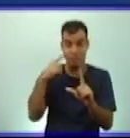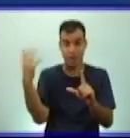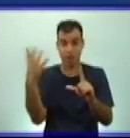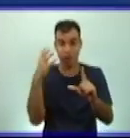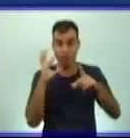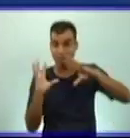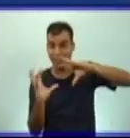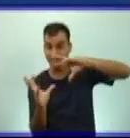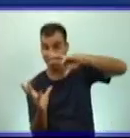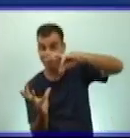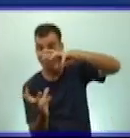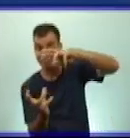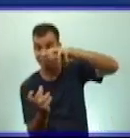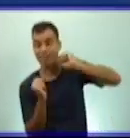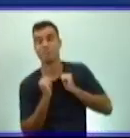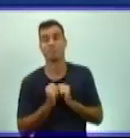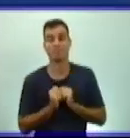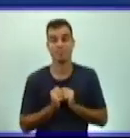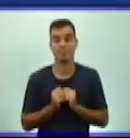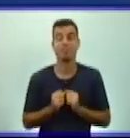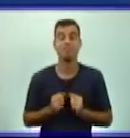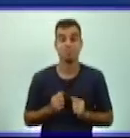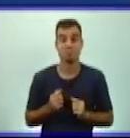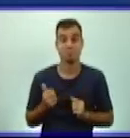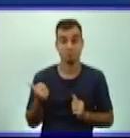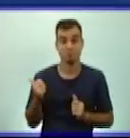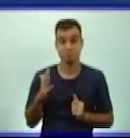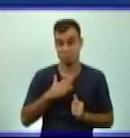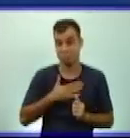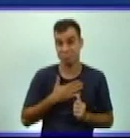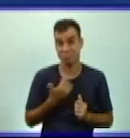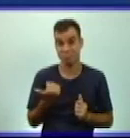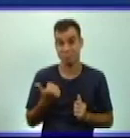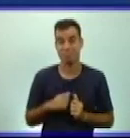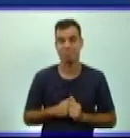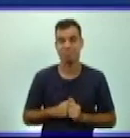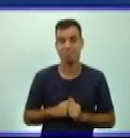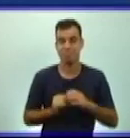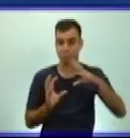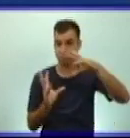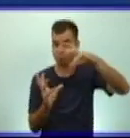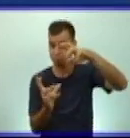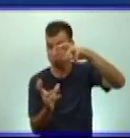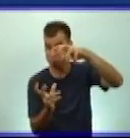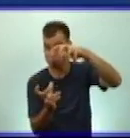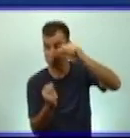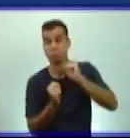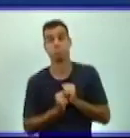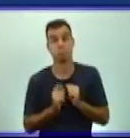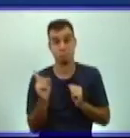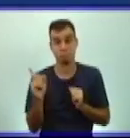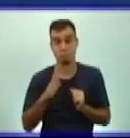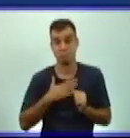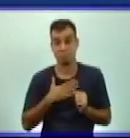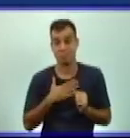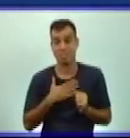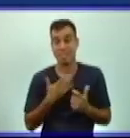o sea, donde se aplica este contenido en la naturaleza. Estamos hablando de la rotación de los planetas, de nuestro planeta, en la cual hay